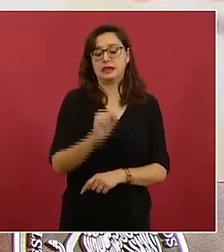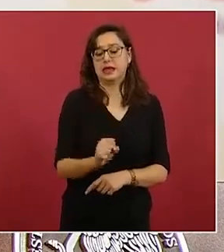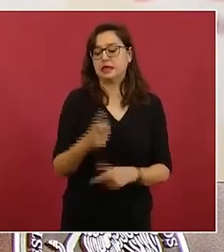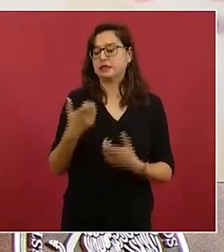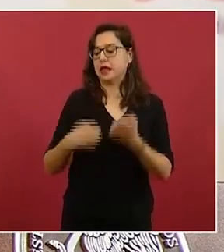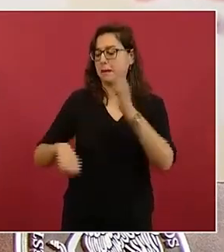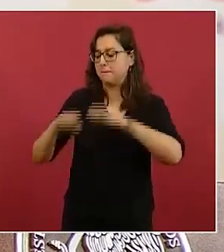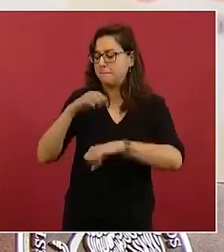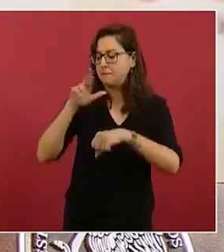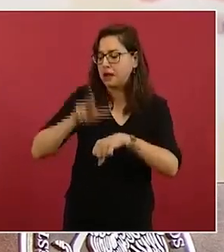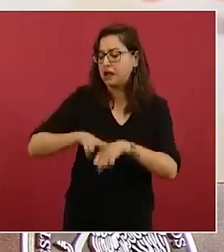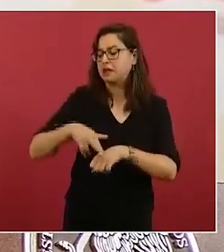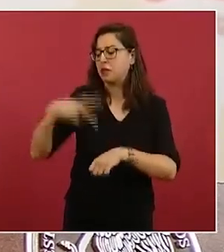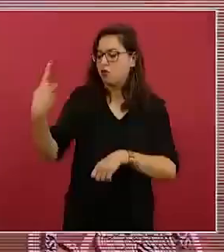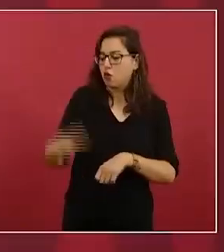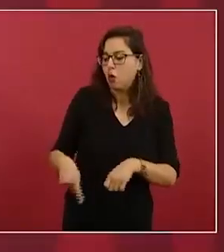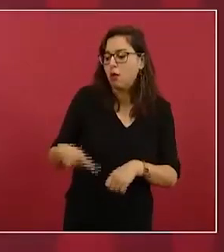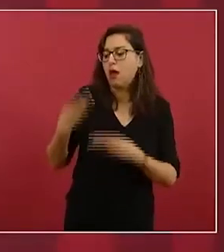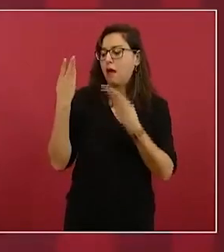manejaron